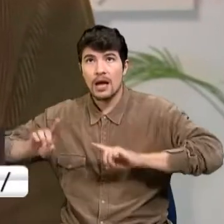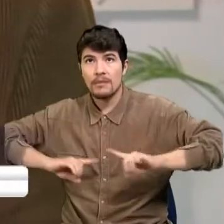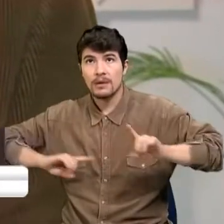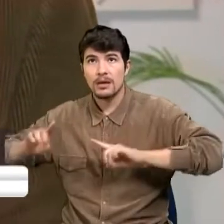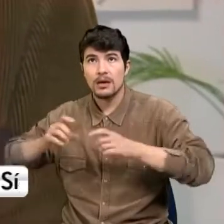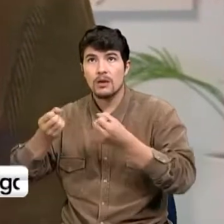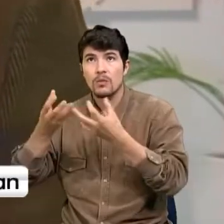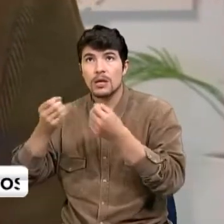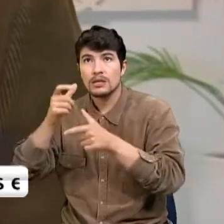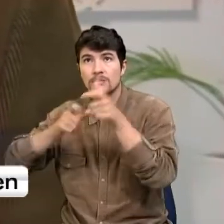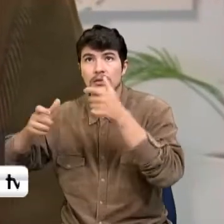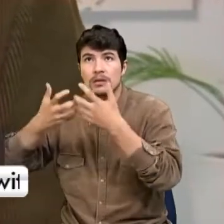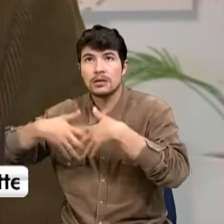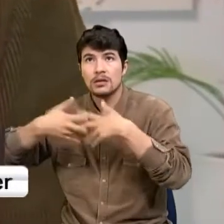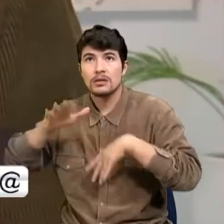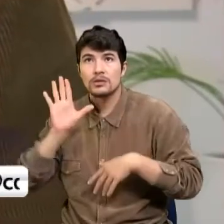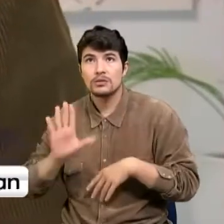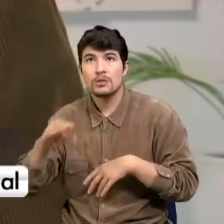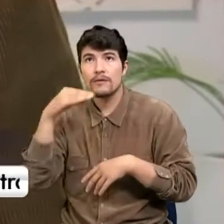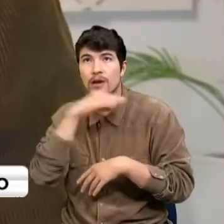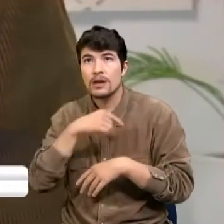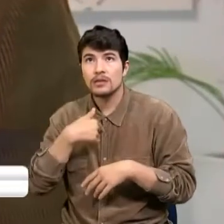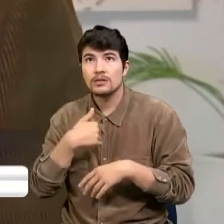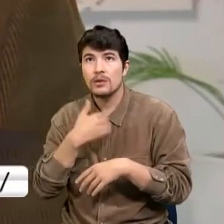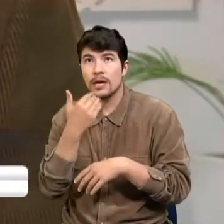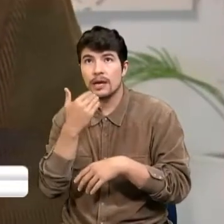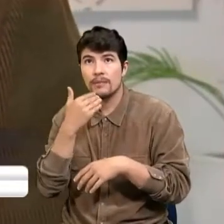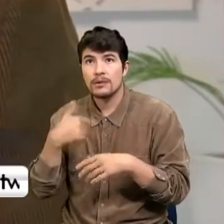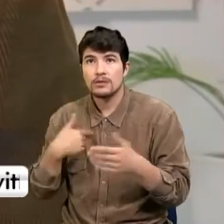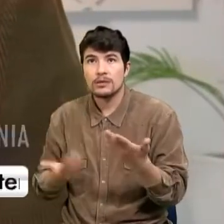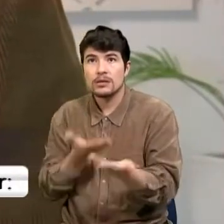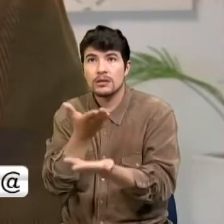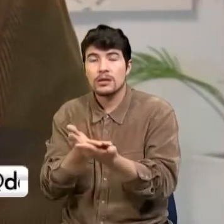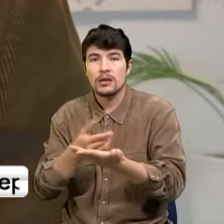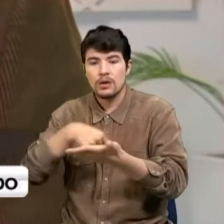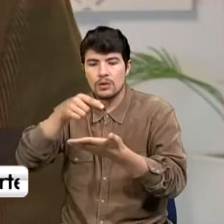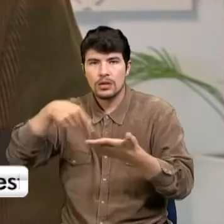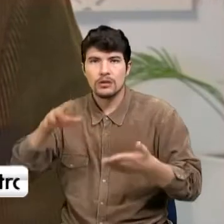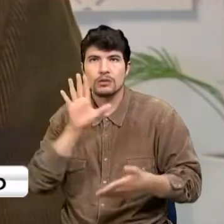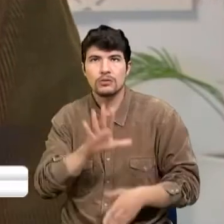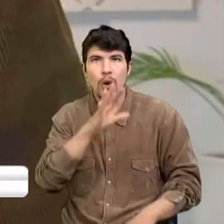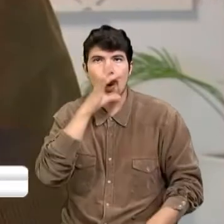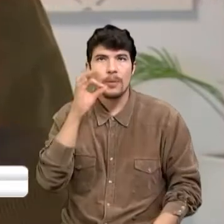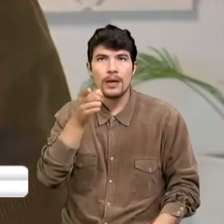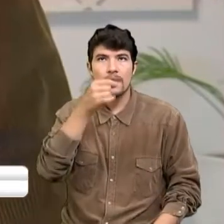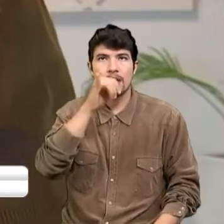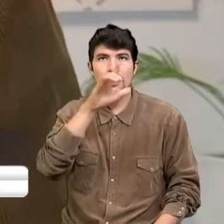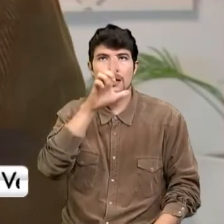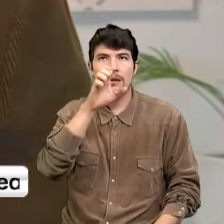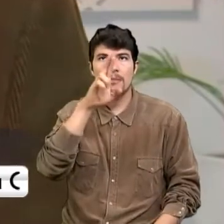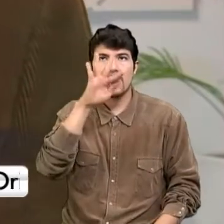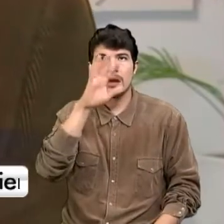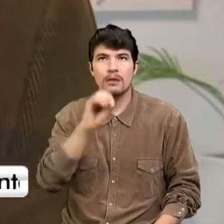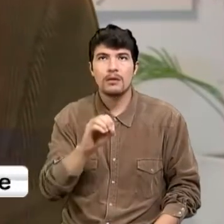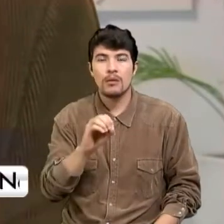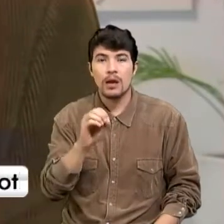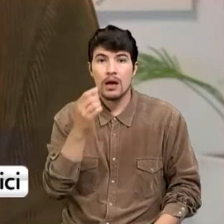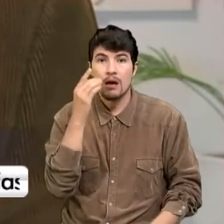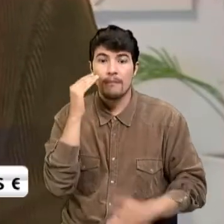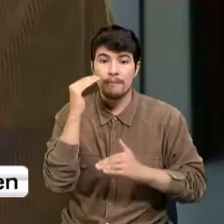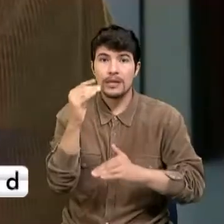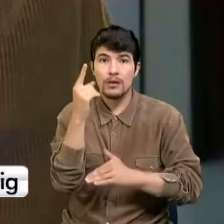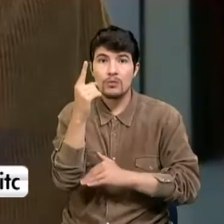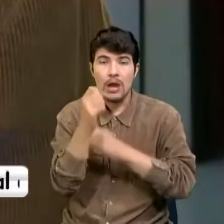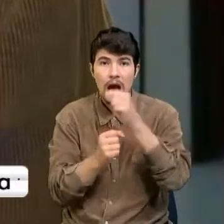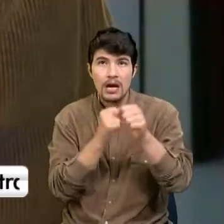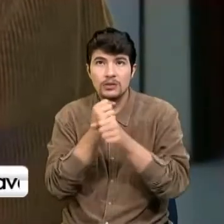cantidad de oferentes es falso y pongo ejemplo los contratos del señor gilberto barajas en menos de un año se entregaron cuatro contratos